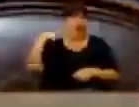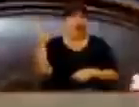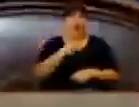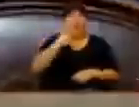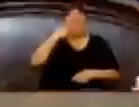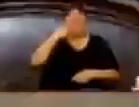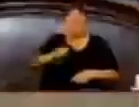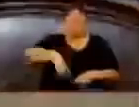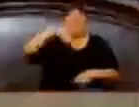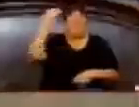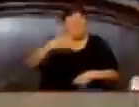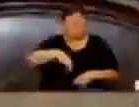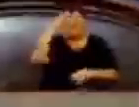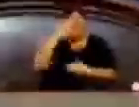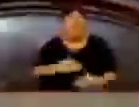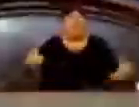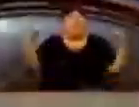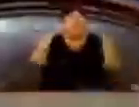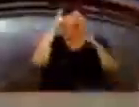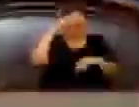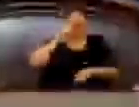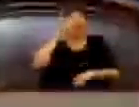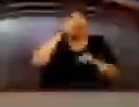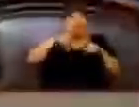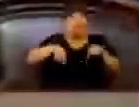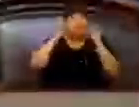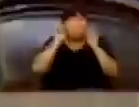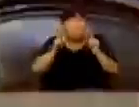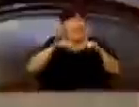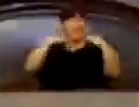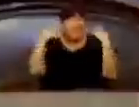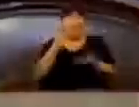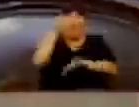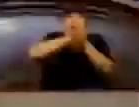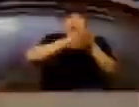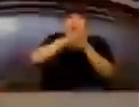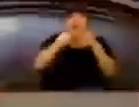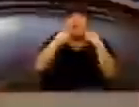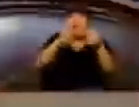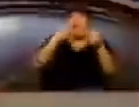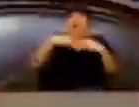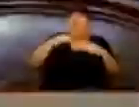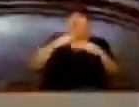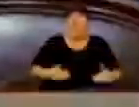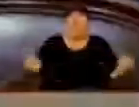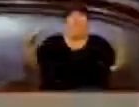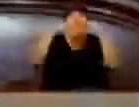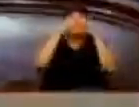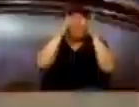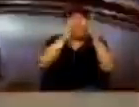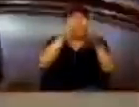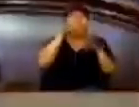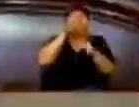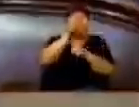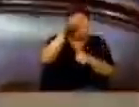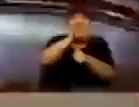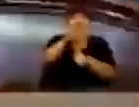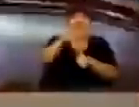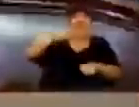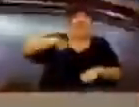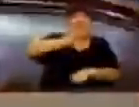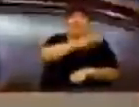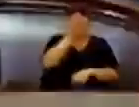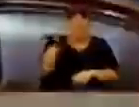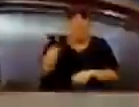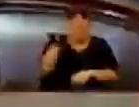en la ejecutiva de la UIA, estoy todavía vicepresidente de AEA. Yo opero todavía importantemente en las